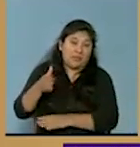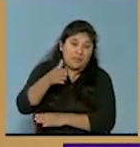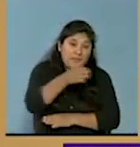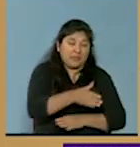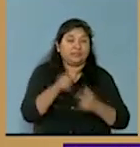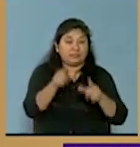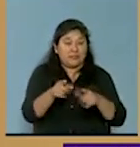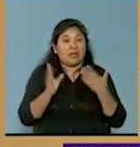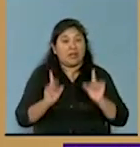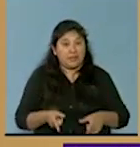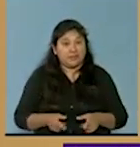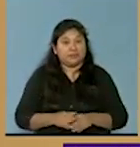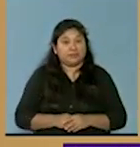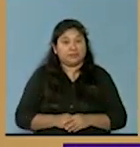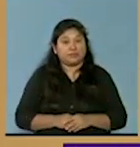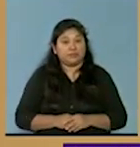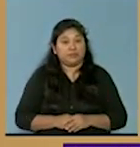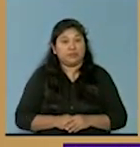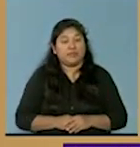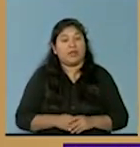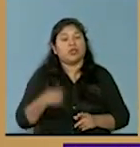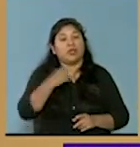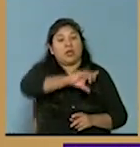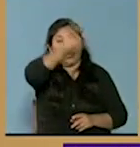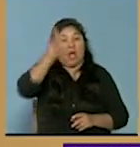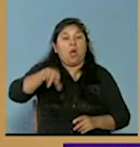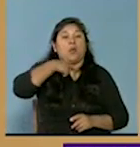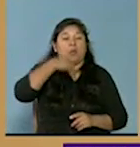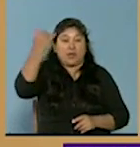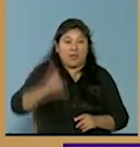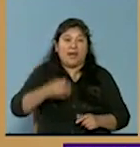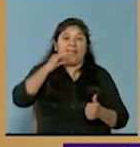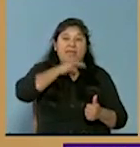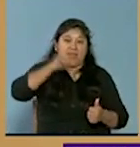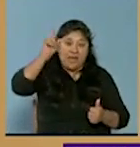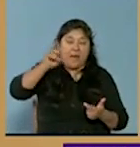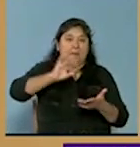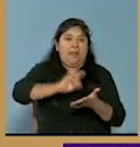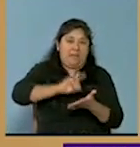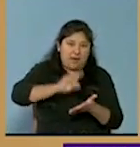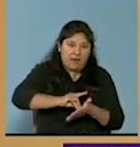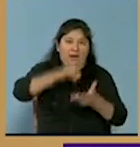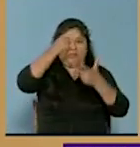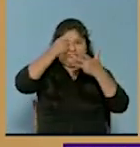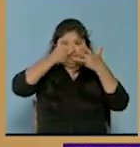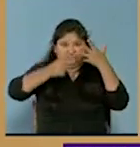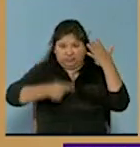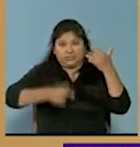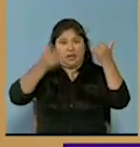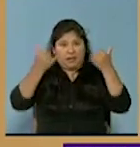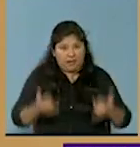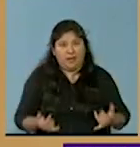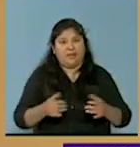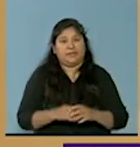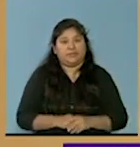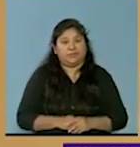estamos en el interior también en ledesma estamos reformando el grupo de perico así que a todos aquellos que quieran sumarse